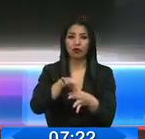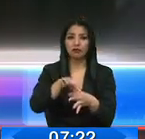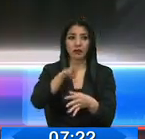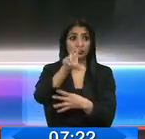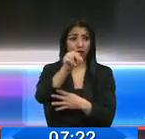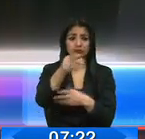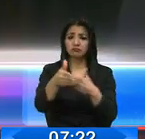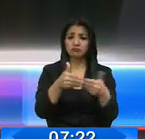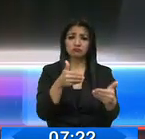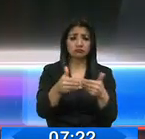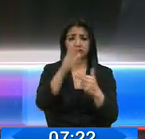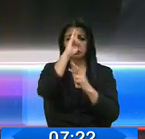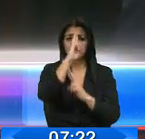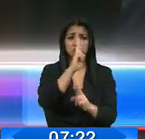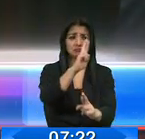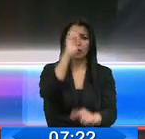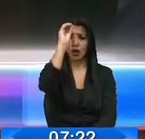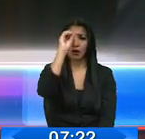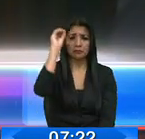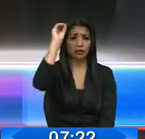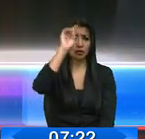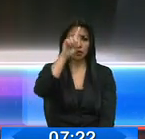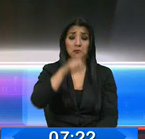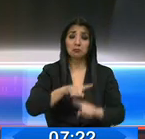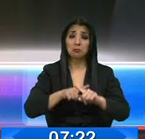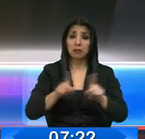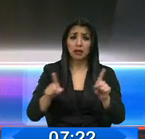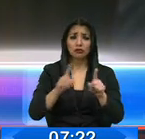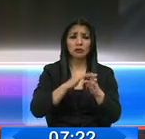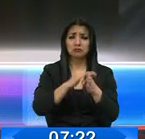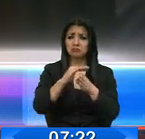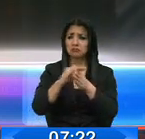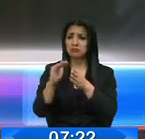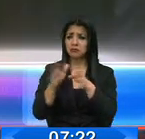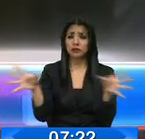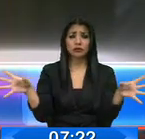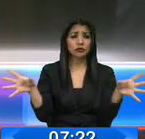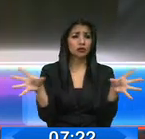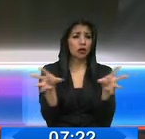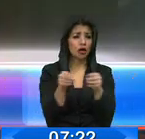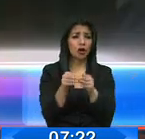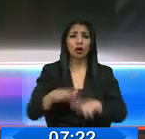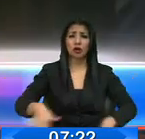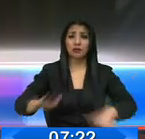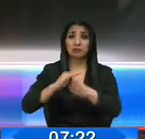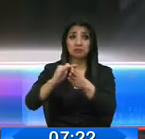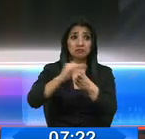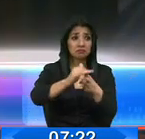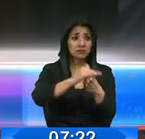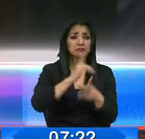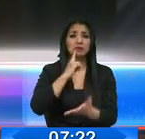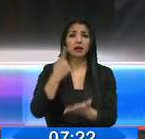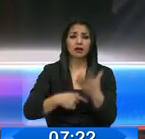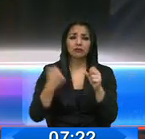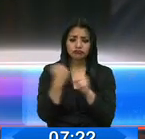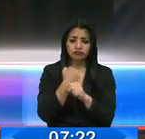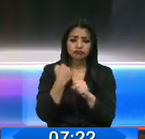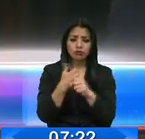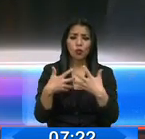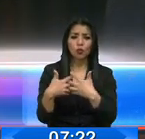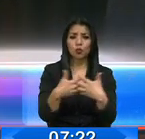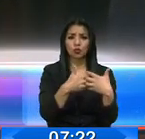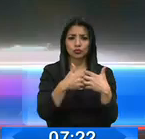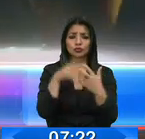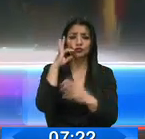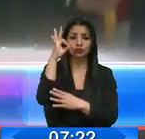favor. Respeto su opinión y los invito nuevamente a todos, como el que más, para trabajar juntos por el Ecuador